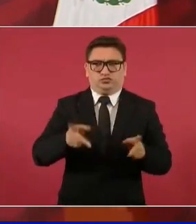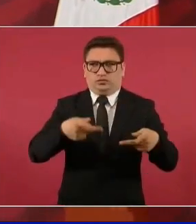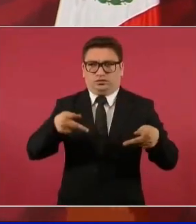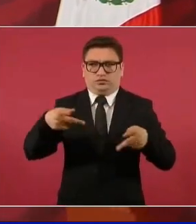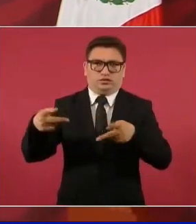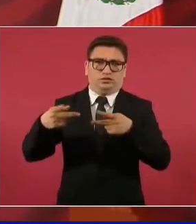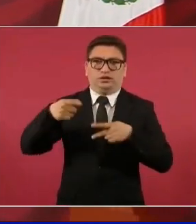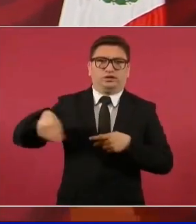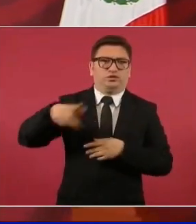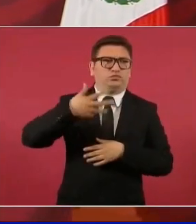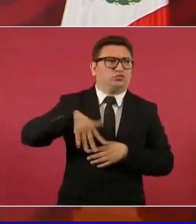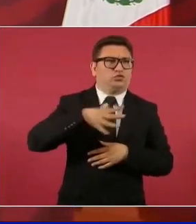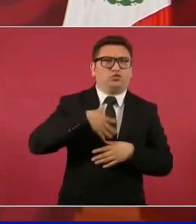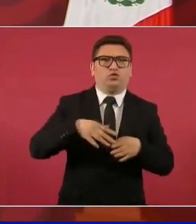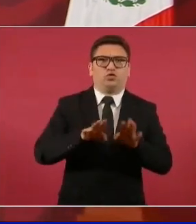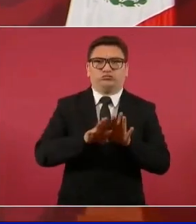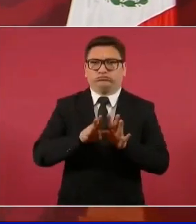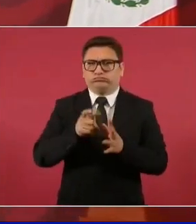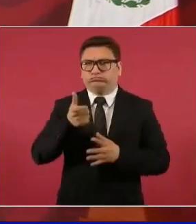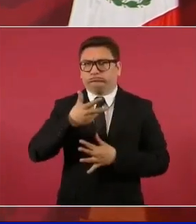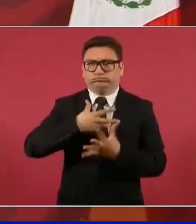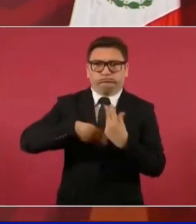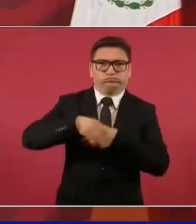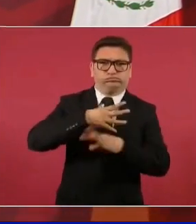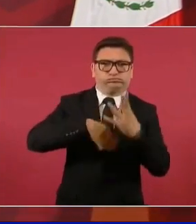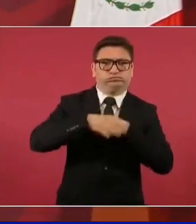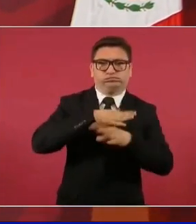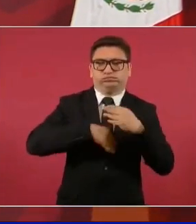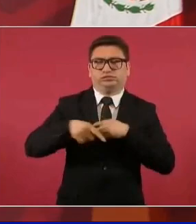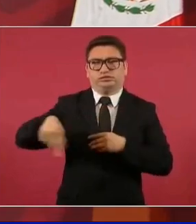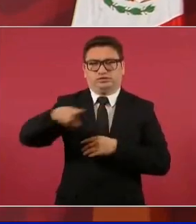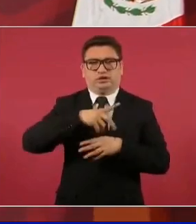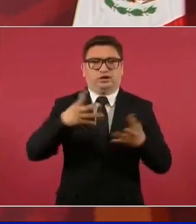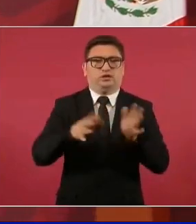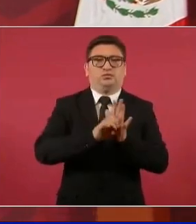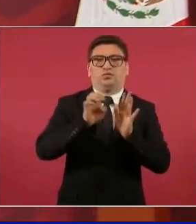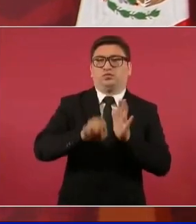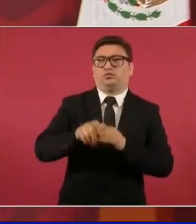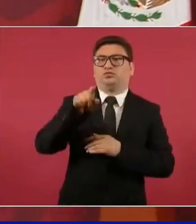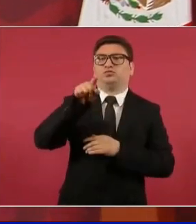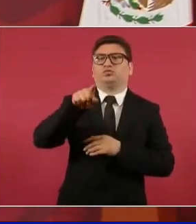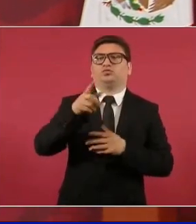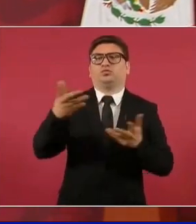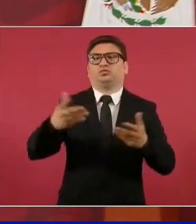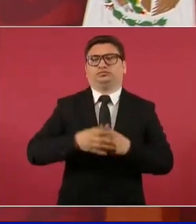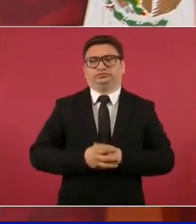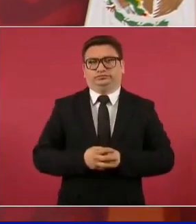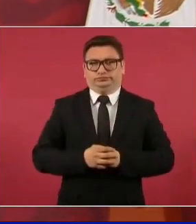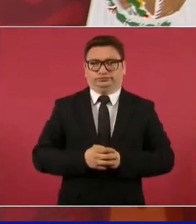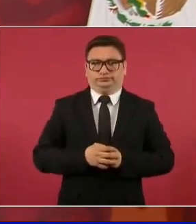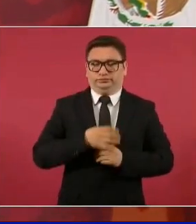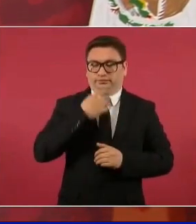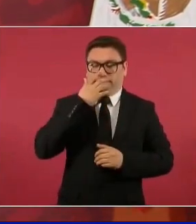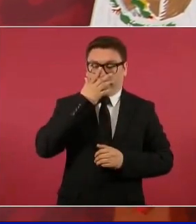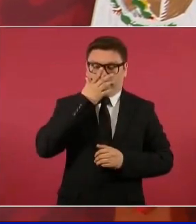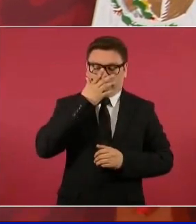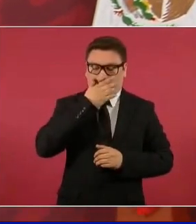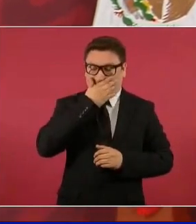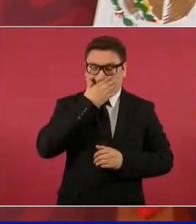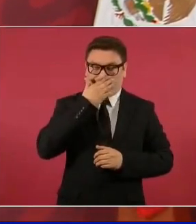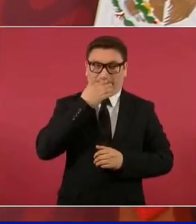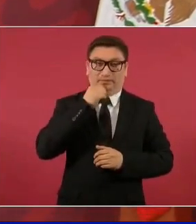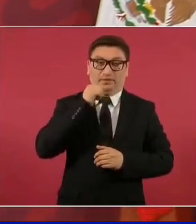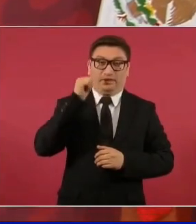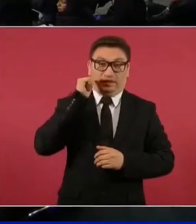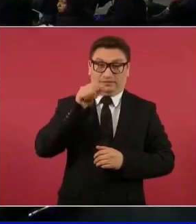empezó a buscarse la vida como pudo. Tú técnicamente lo señalaste